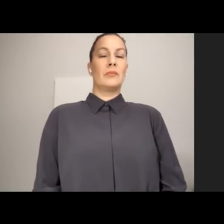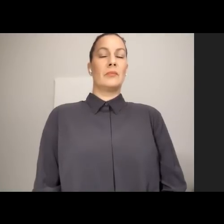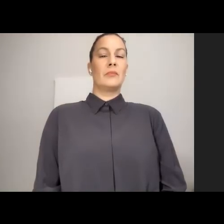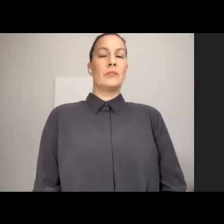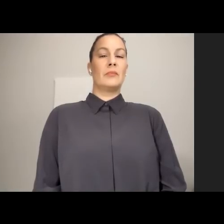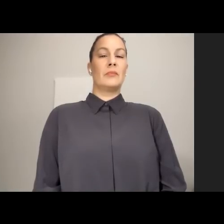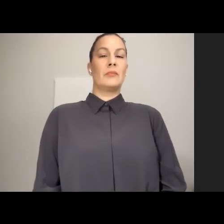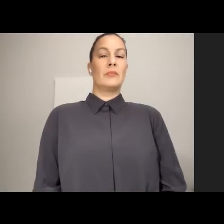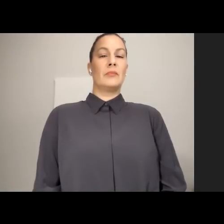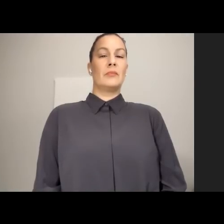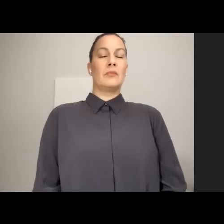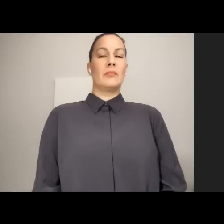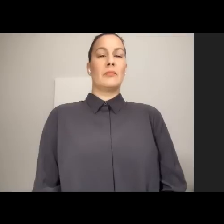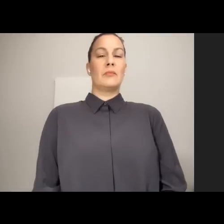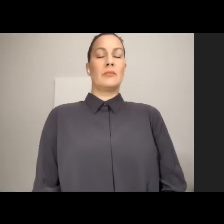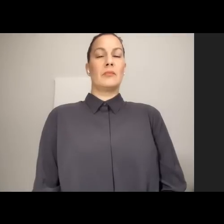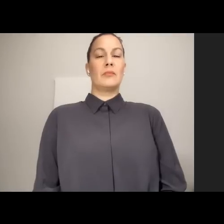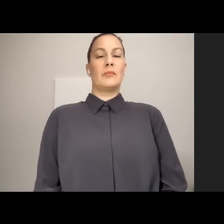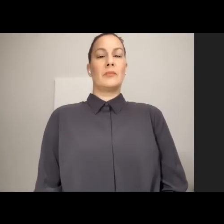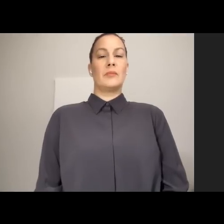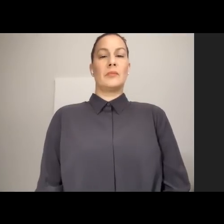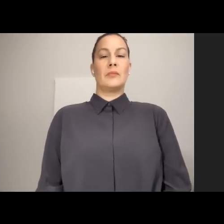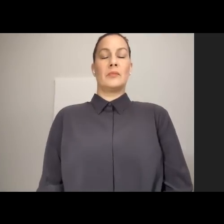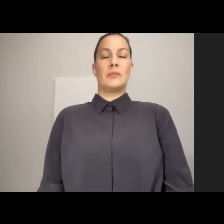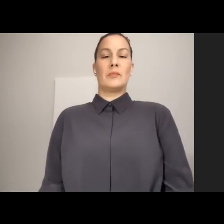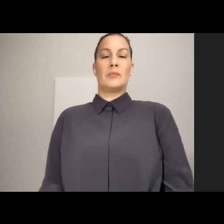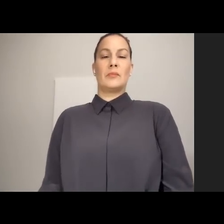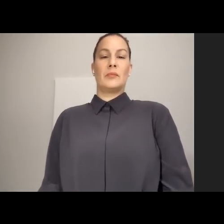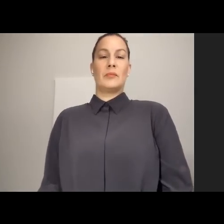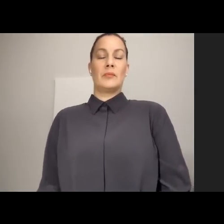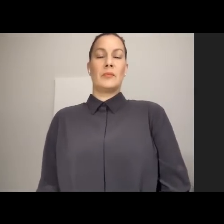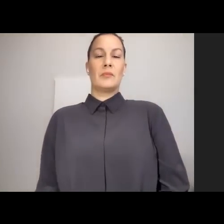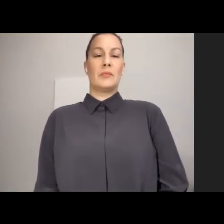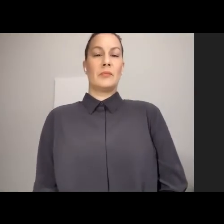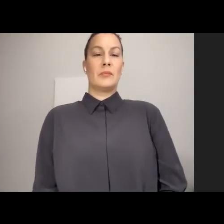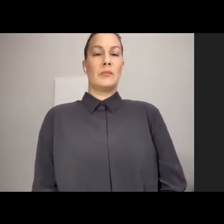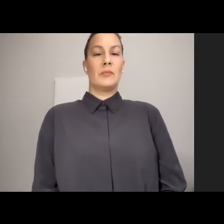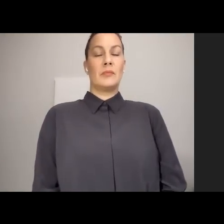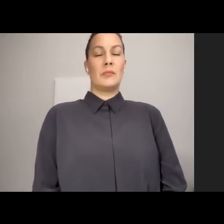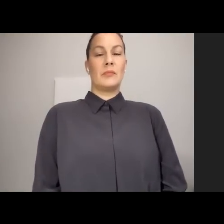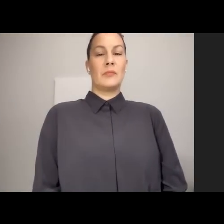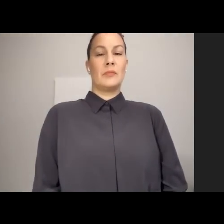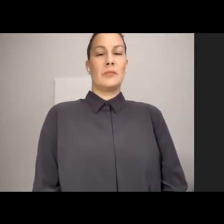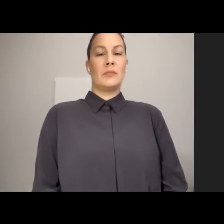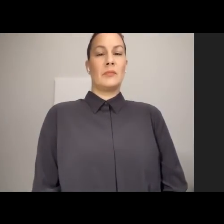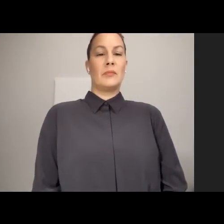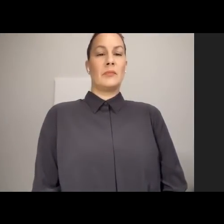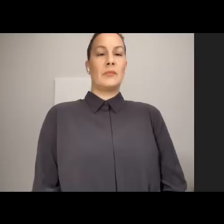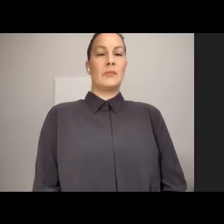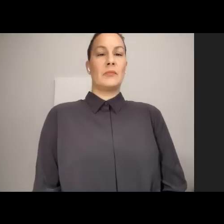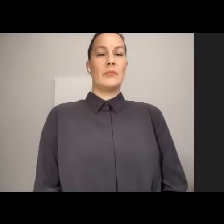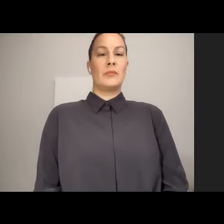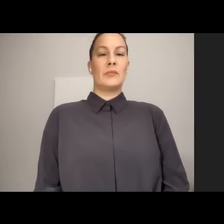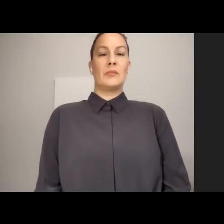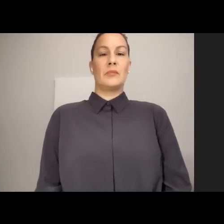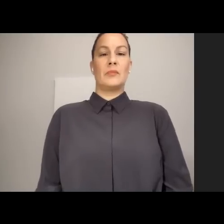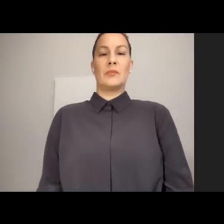Y esta es una de las razones más importantes por la cual yo me uní a DCRIM New York para